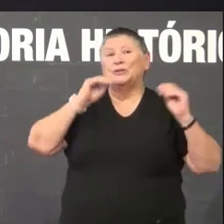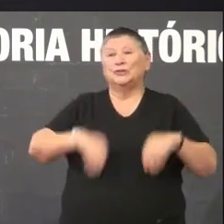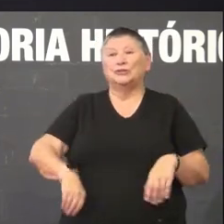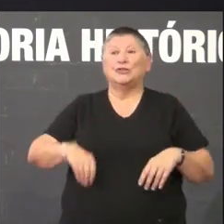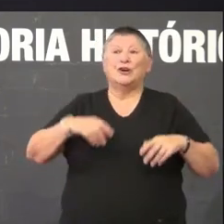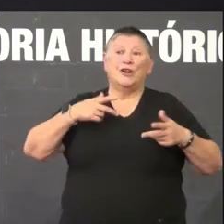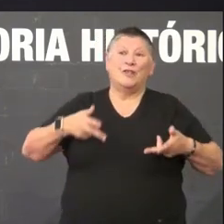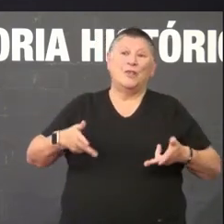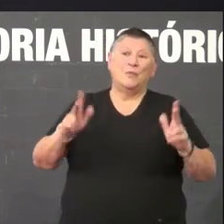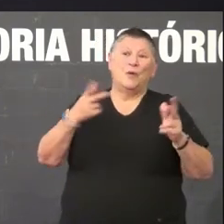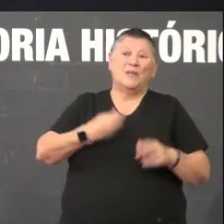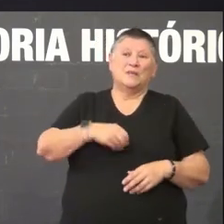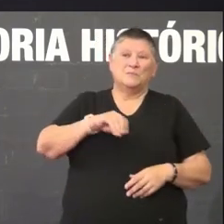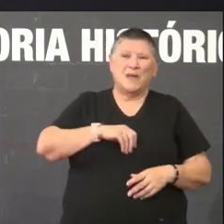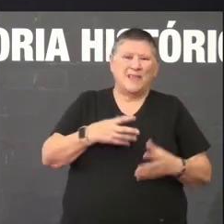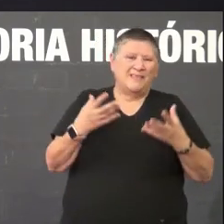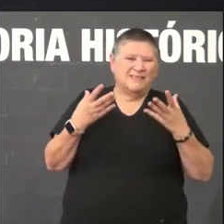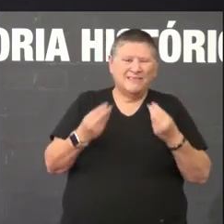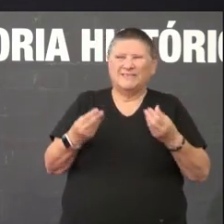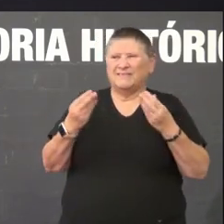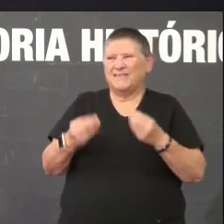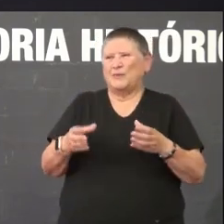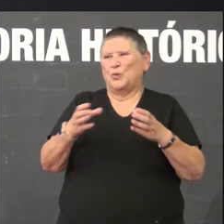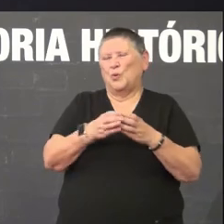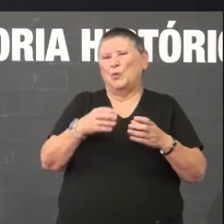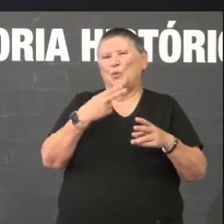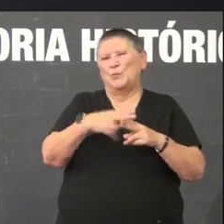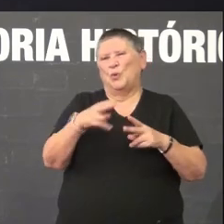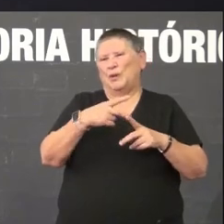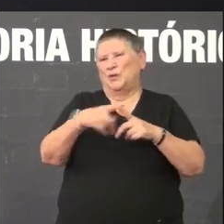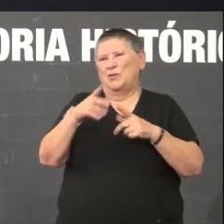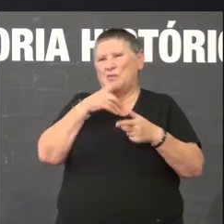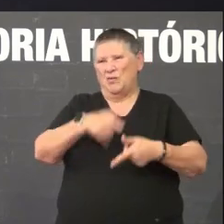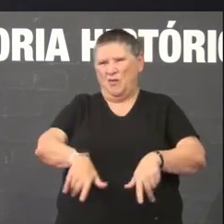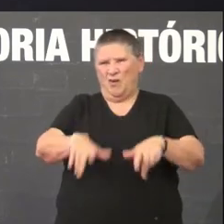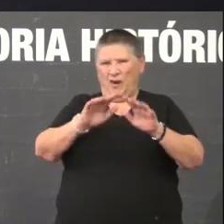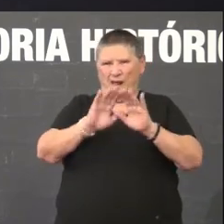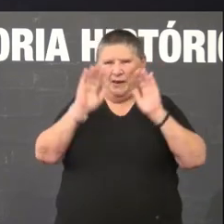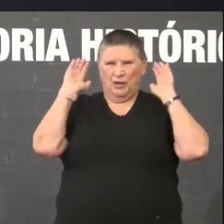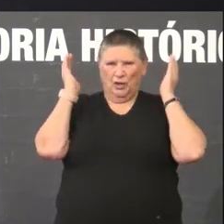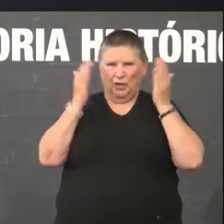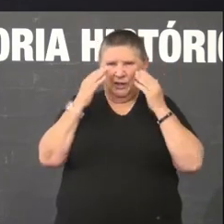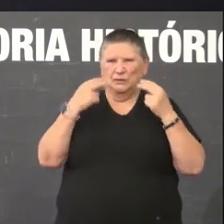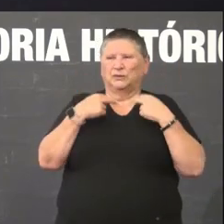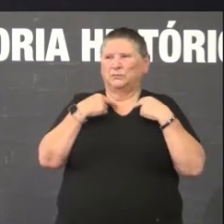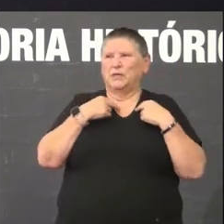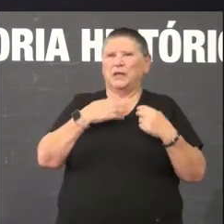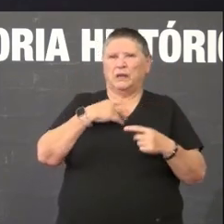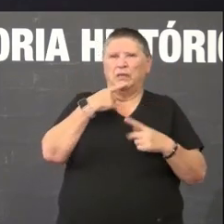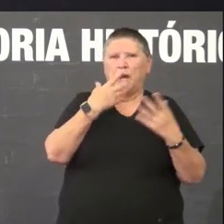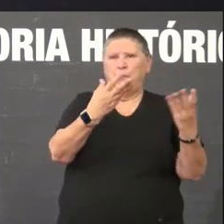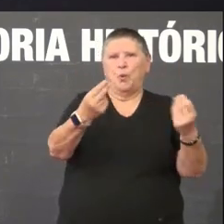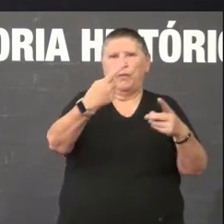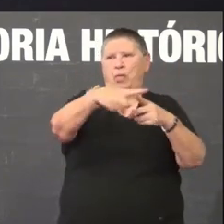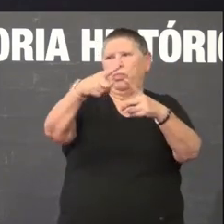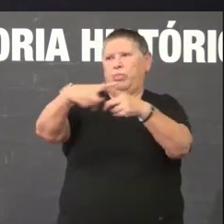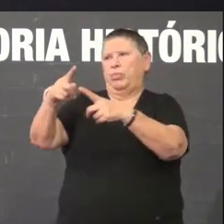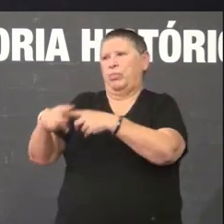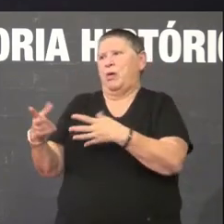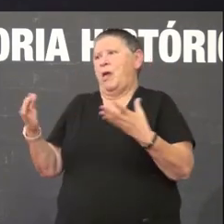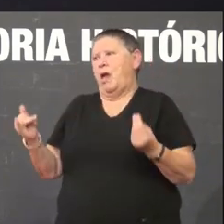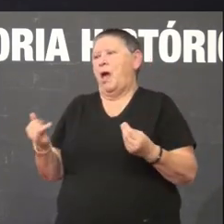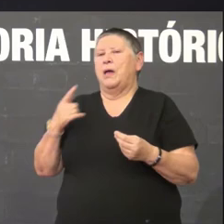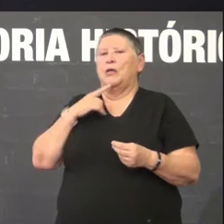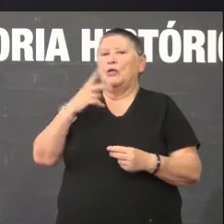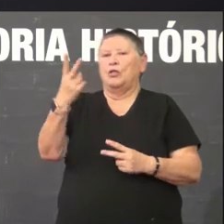tanta pluralidad de partidos políticos como hoy hay en el Congreso de los Diputados. Señal de que esa pluralidad existe. El